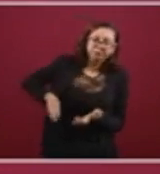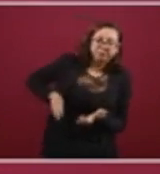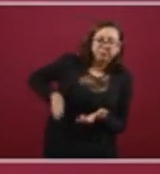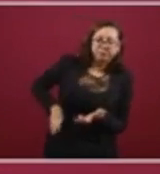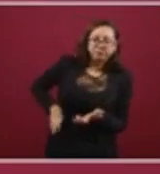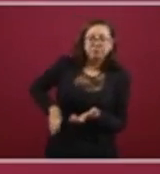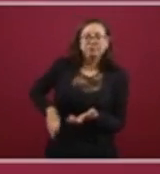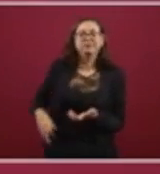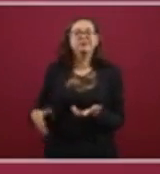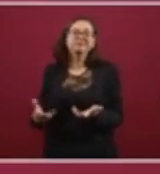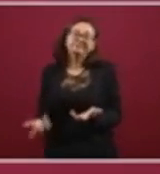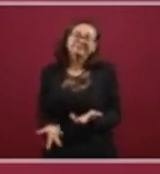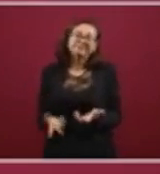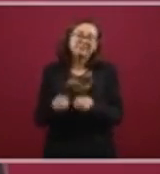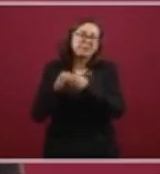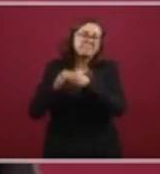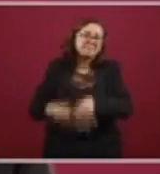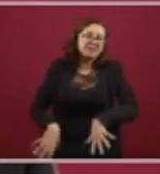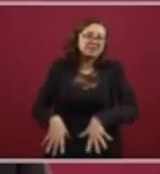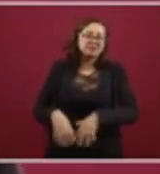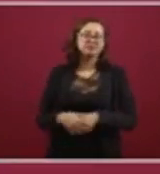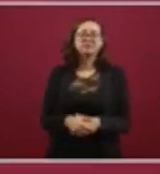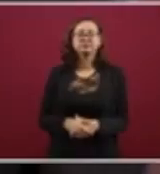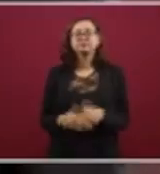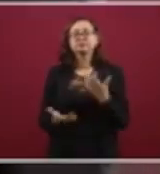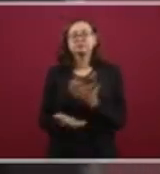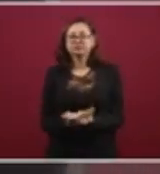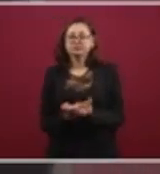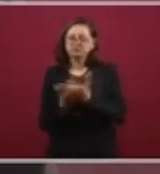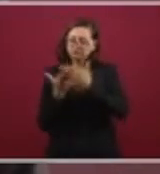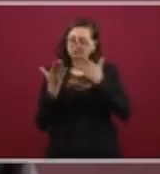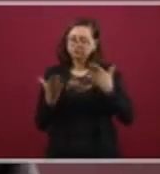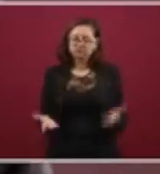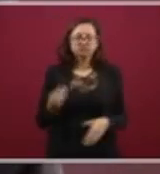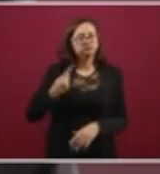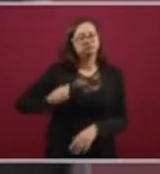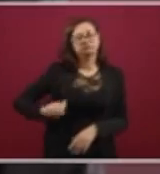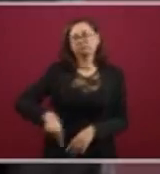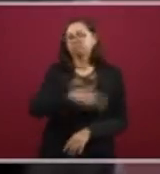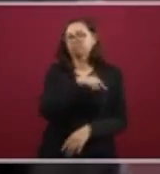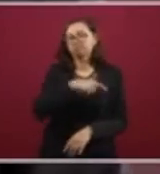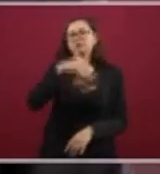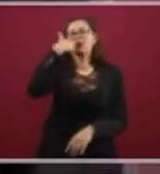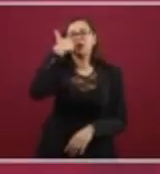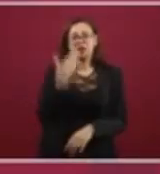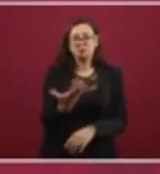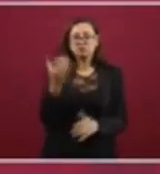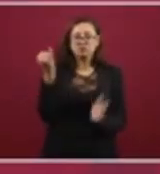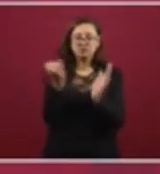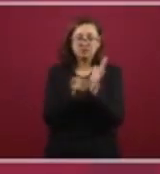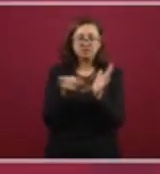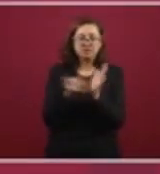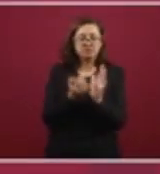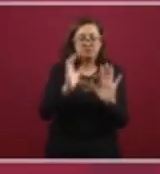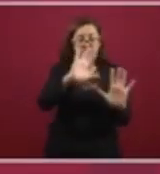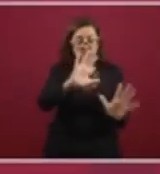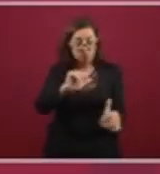Ahora lo que queremos es entregar de manera